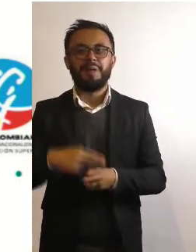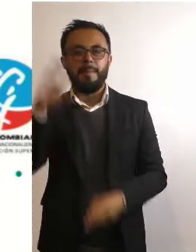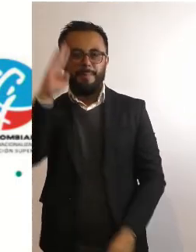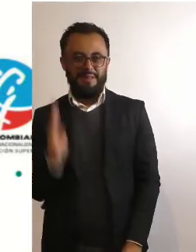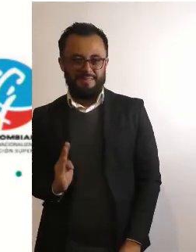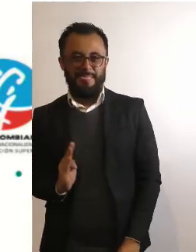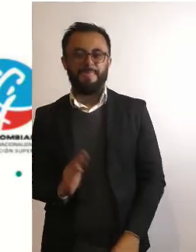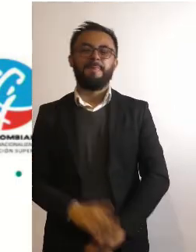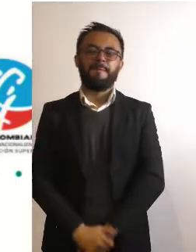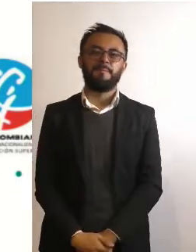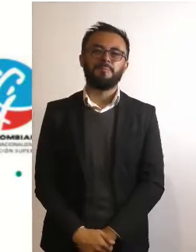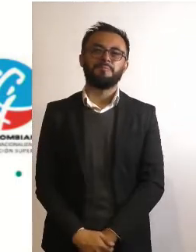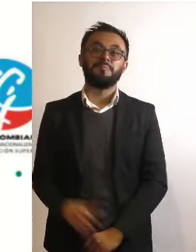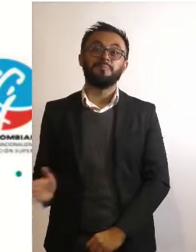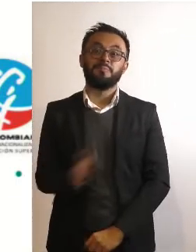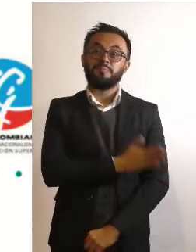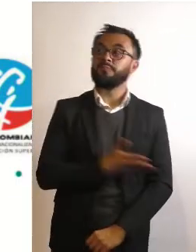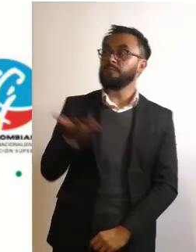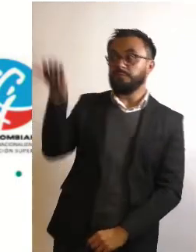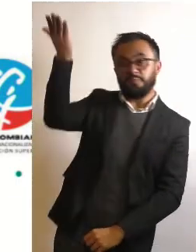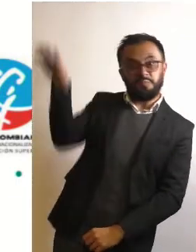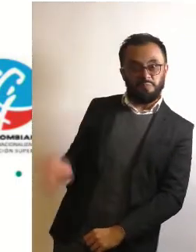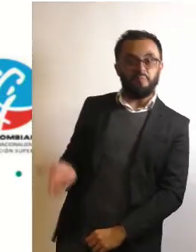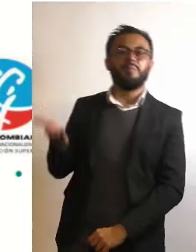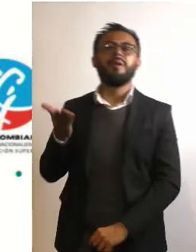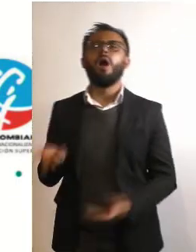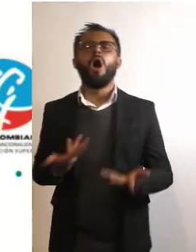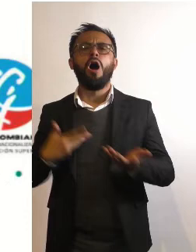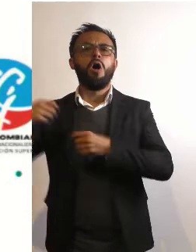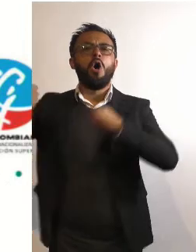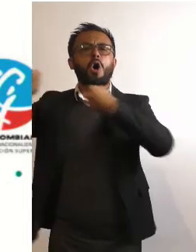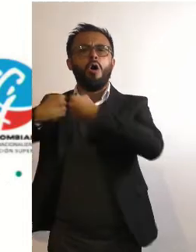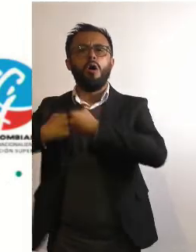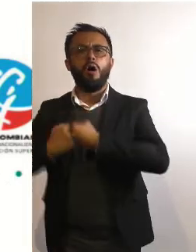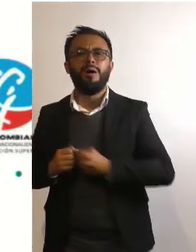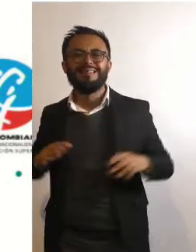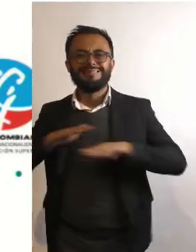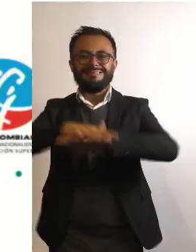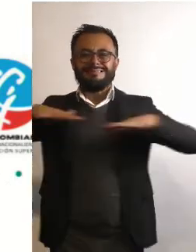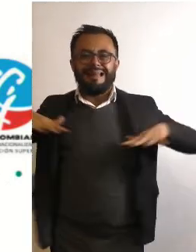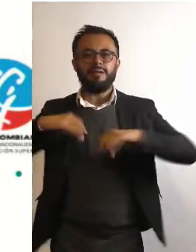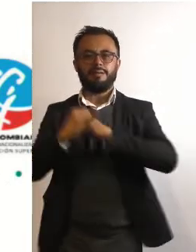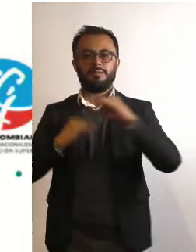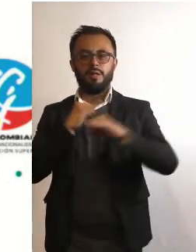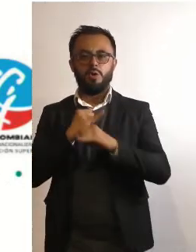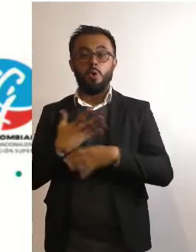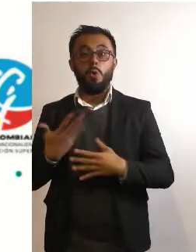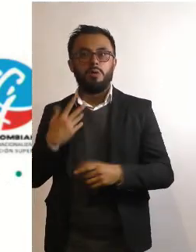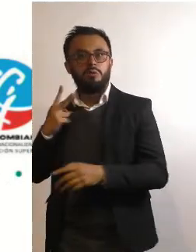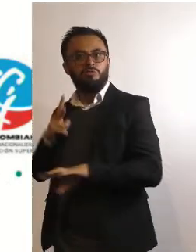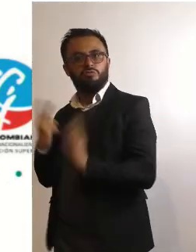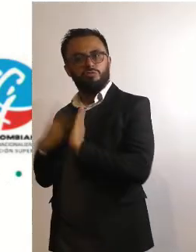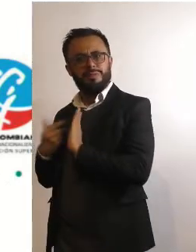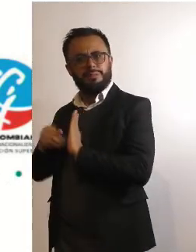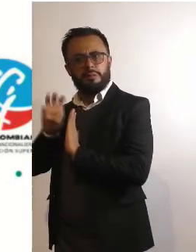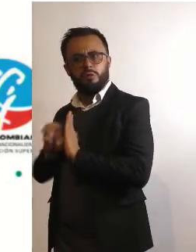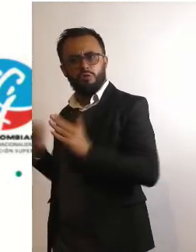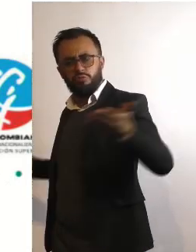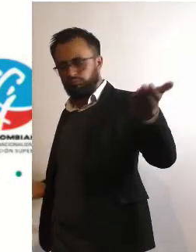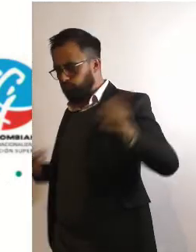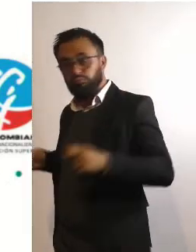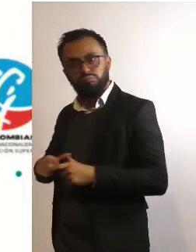Nuestros convenios y redes nacionales e internacionales, hemos incrementado del 2018 al 2022 un